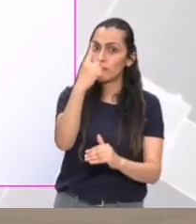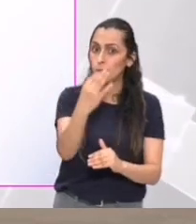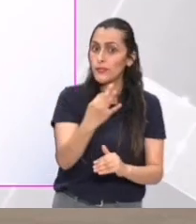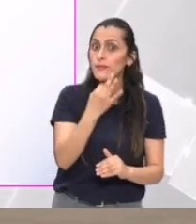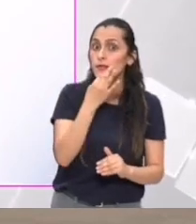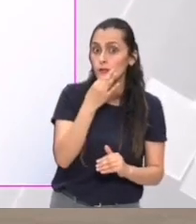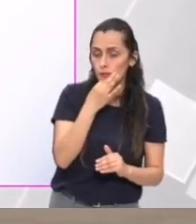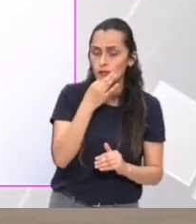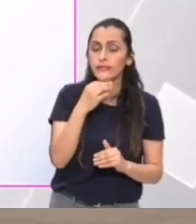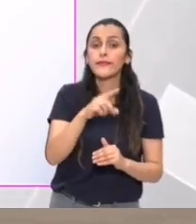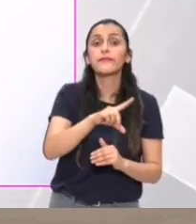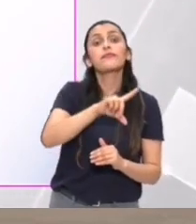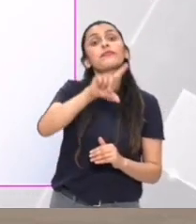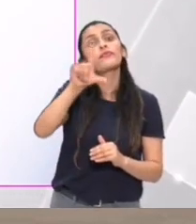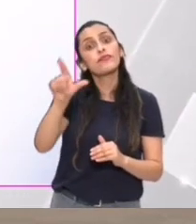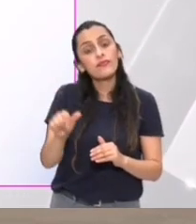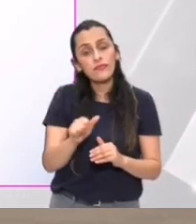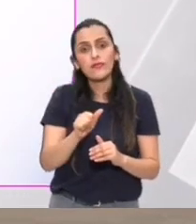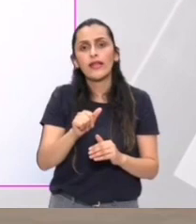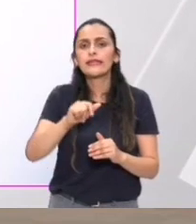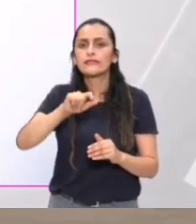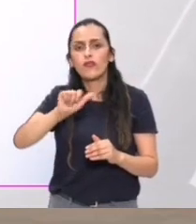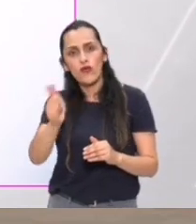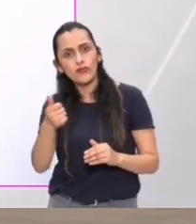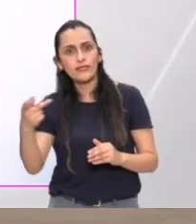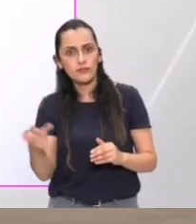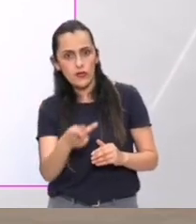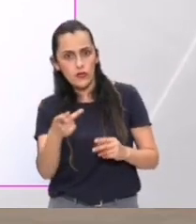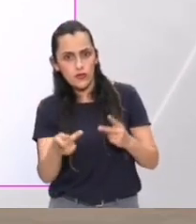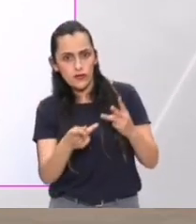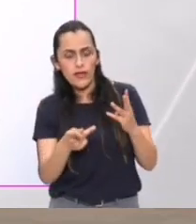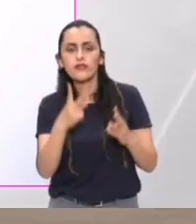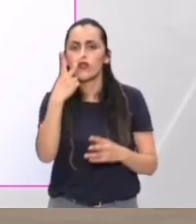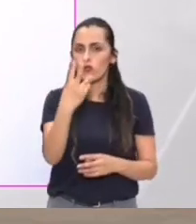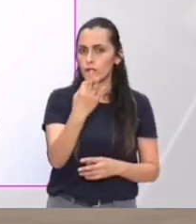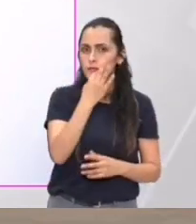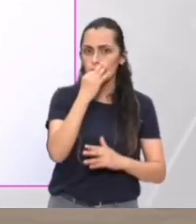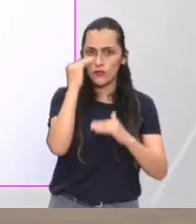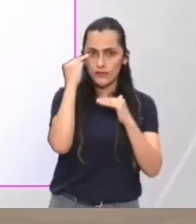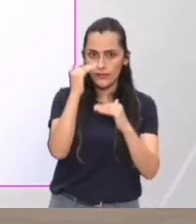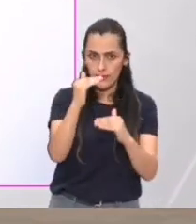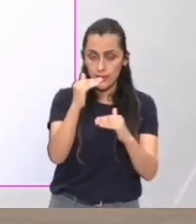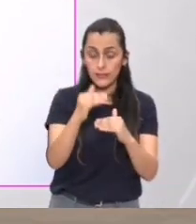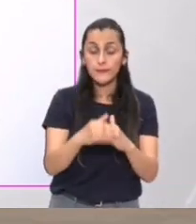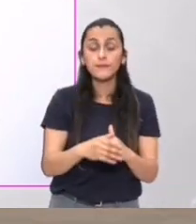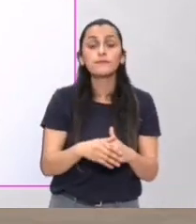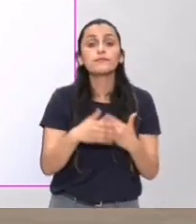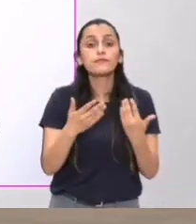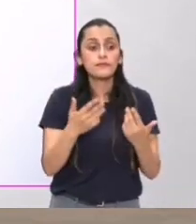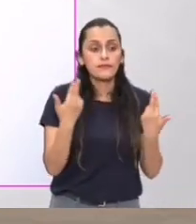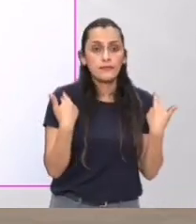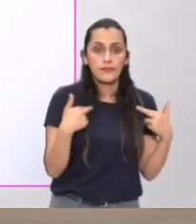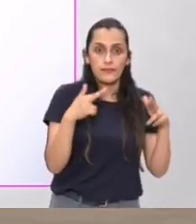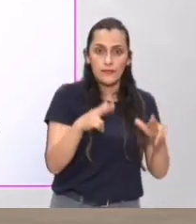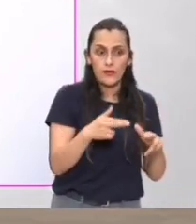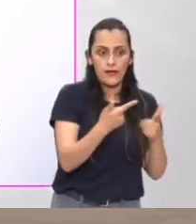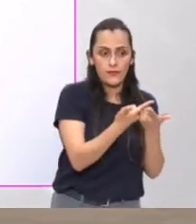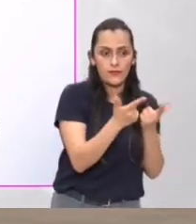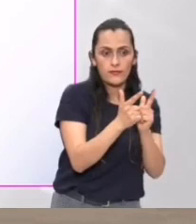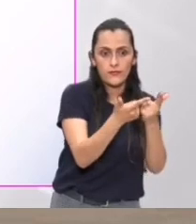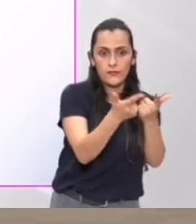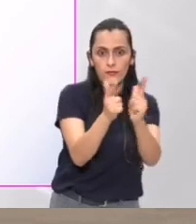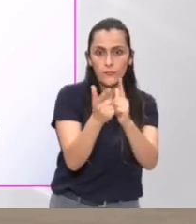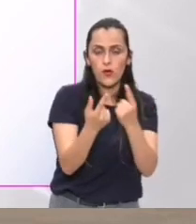y hasta dos minutos para las preguntas de seguimiento de la moderación. Las representaciones de cada partido tendrán derecho a